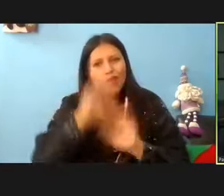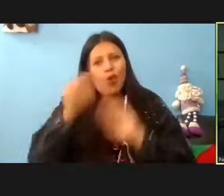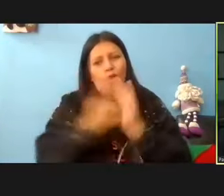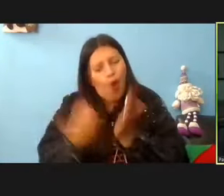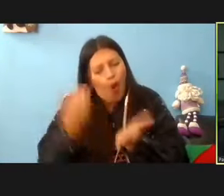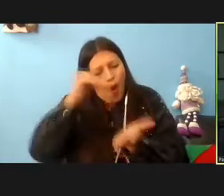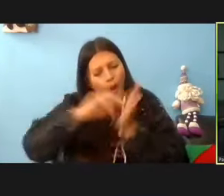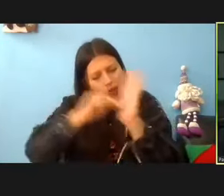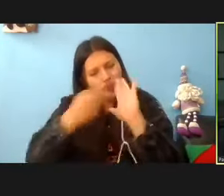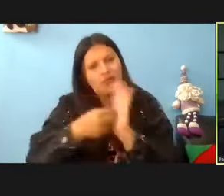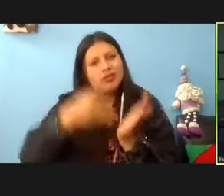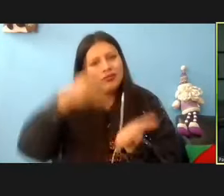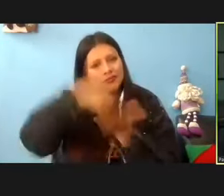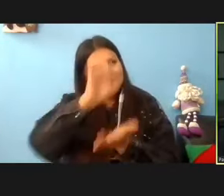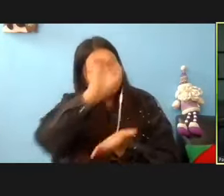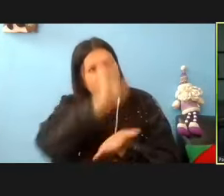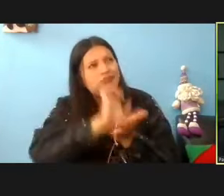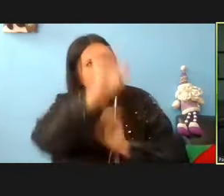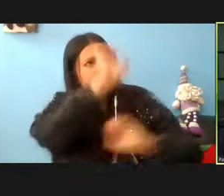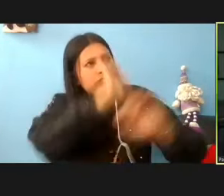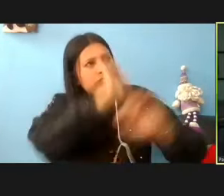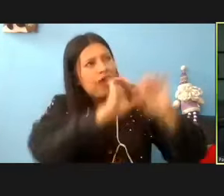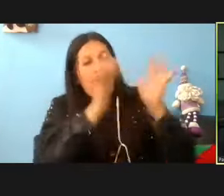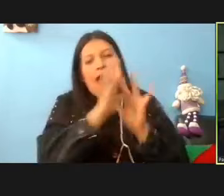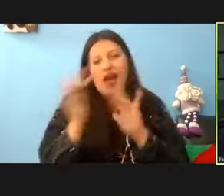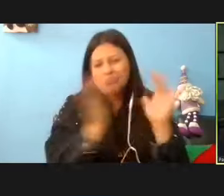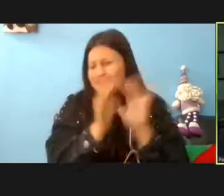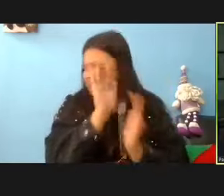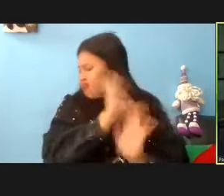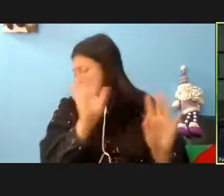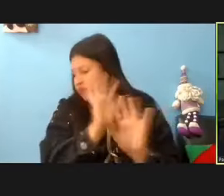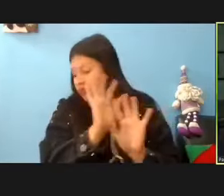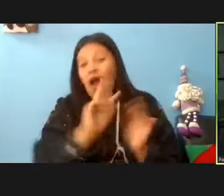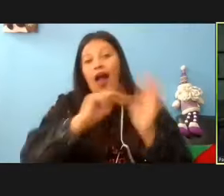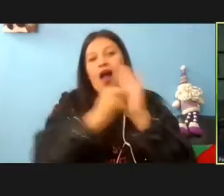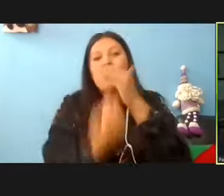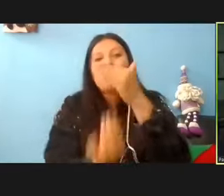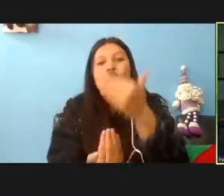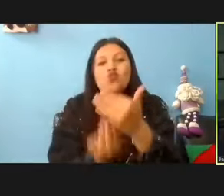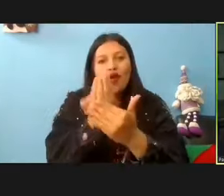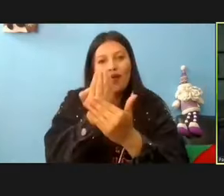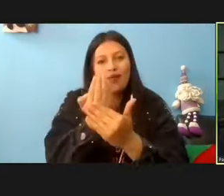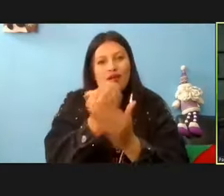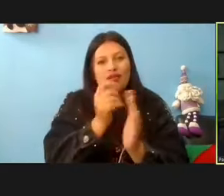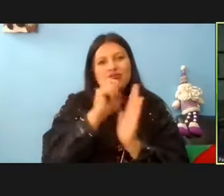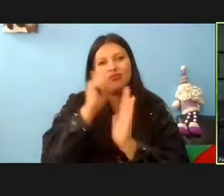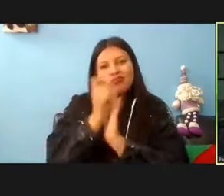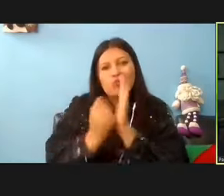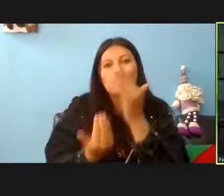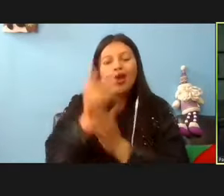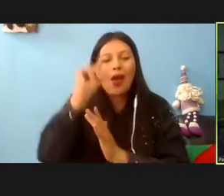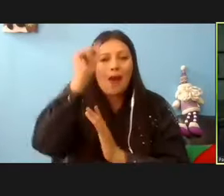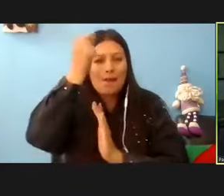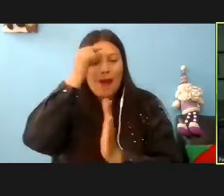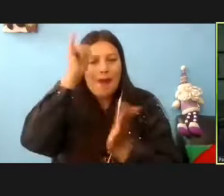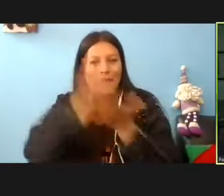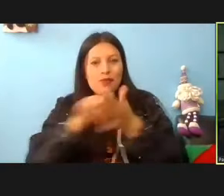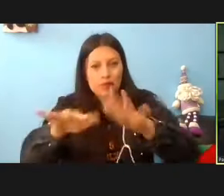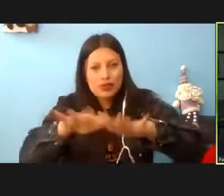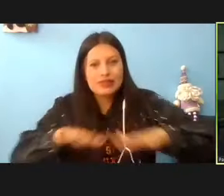resignificación y resistencia al conflicto, han creado nuevos registros y nuevas memorias del mismo